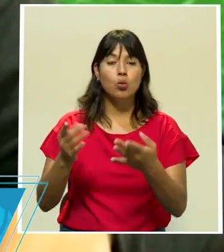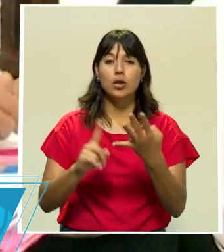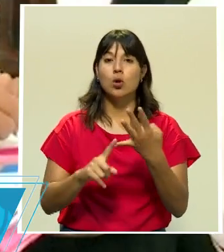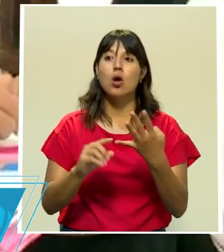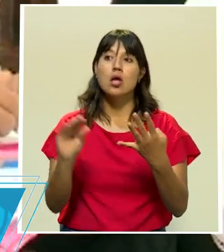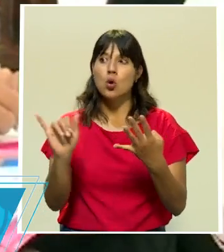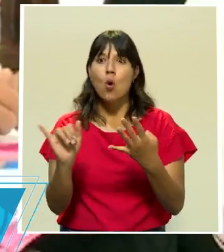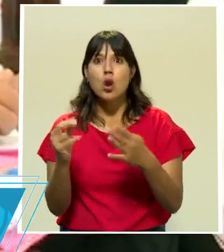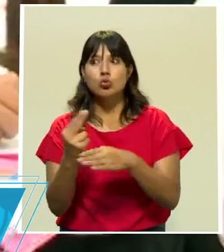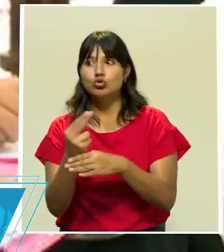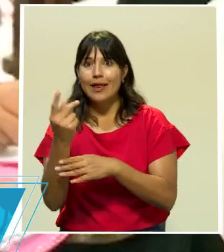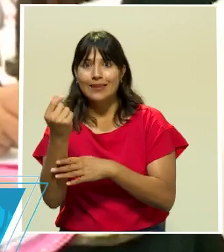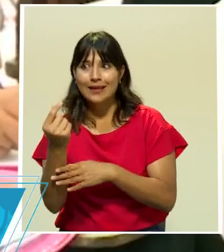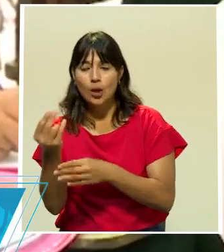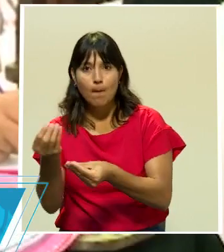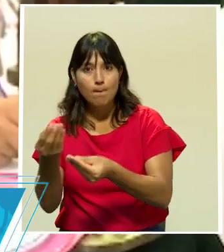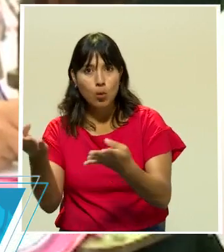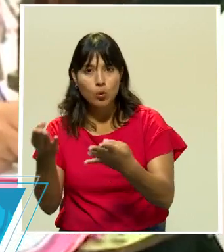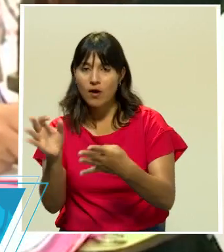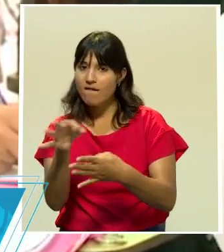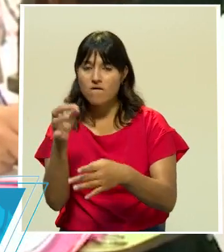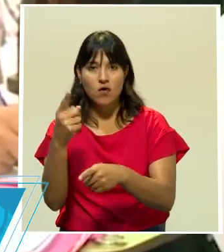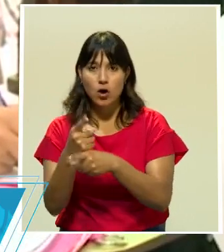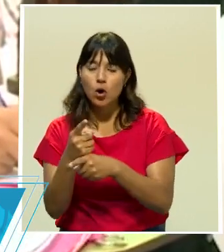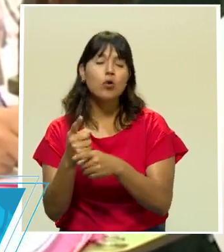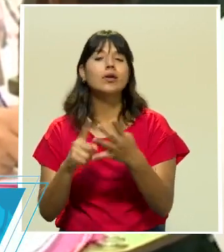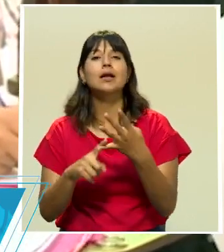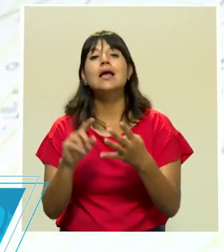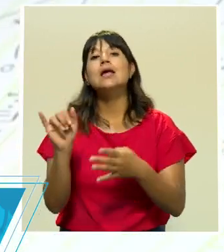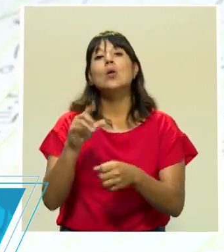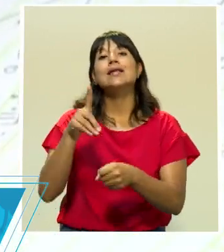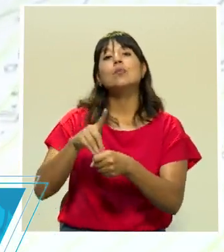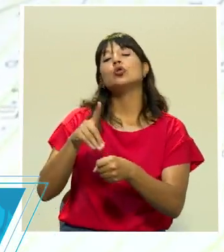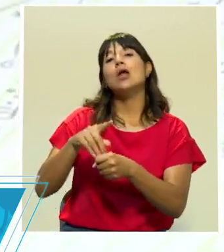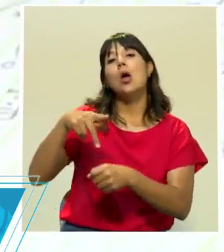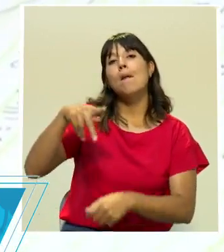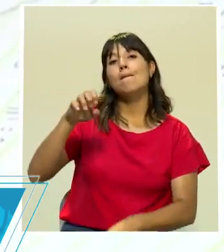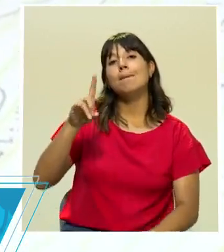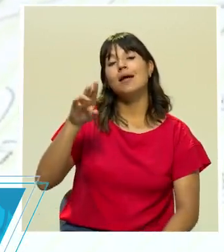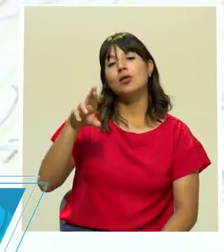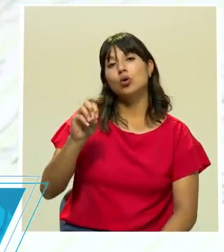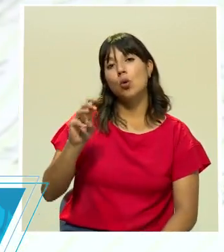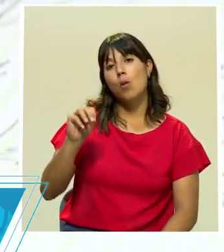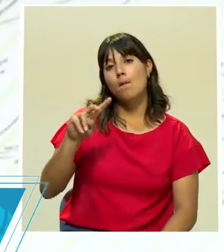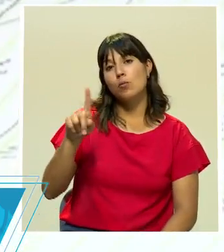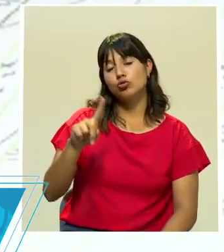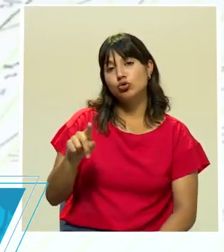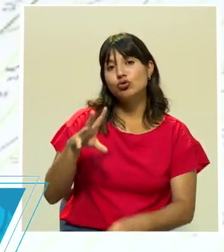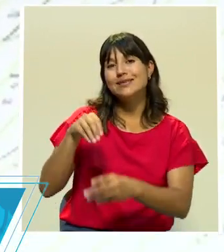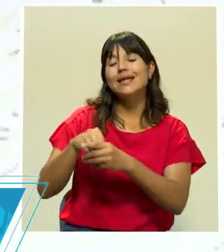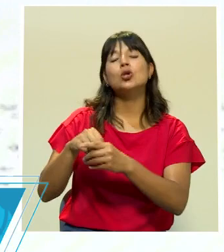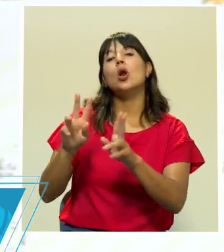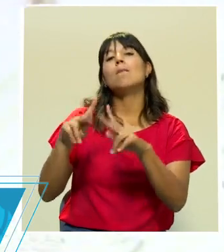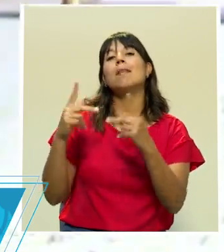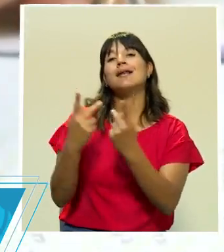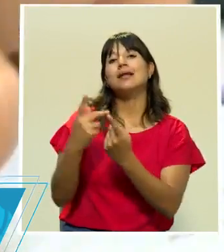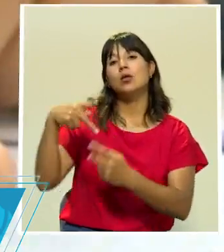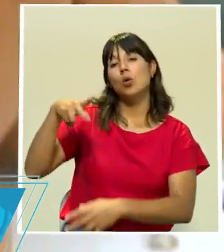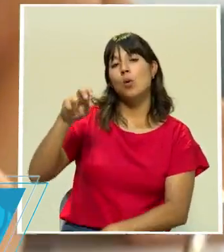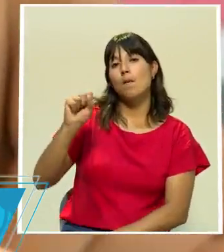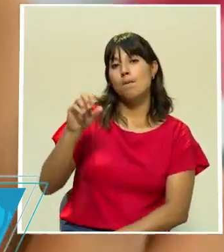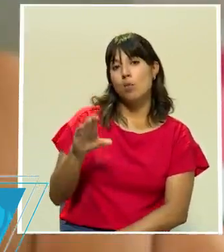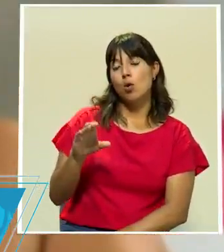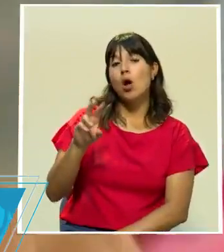prevaricato. Asimismo, el diputado Pedro Muñoz del Partido Unidad Social Cristiana presentó el 20 de octubre una denuncia ante la Contraloría General